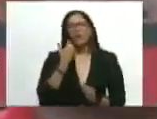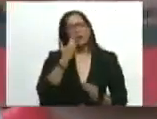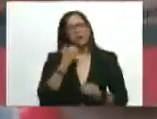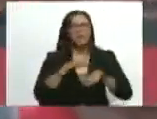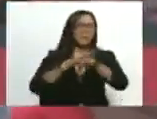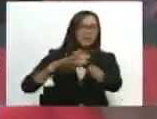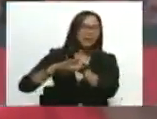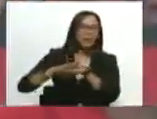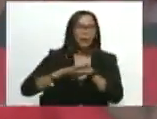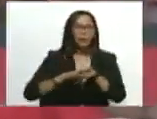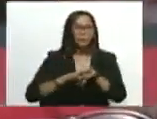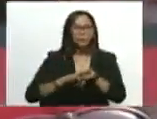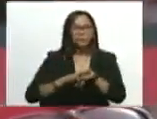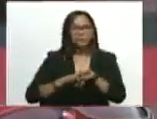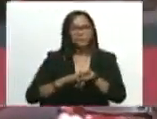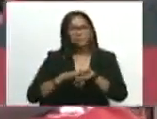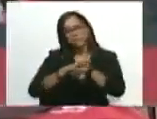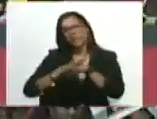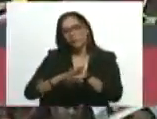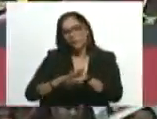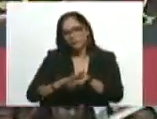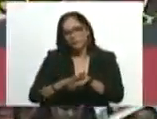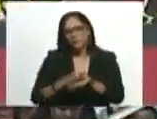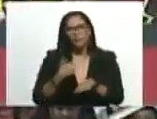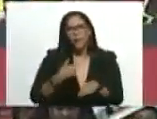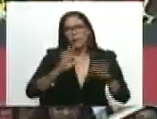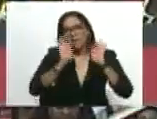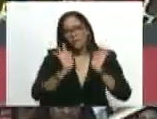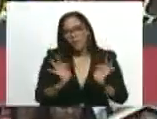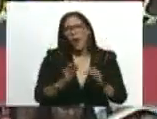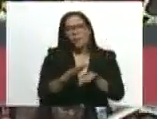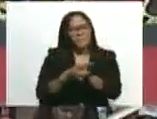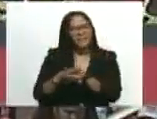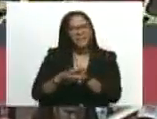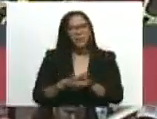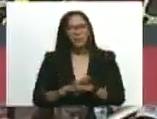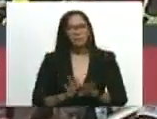no es mi estilo no es mi estilo perdón